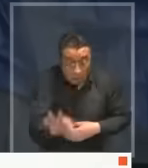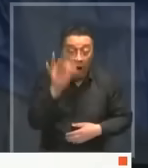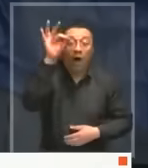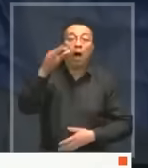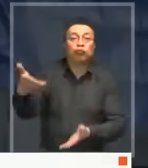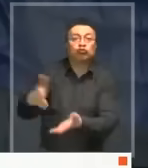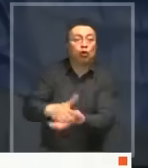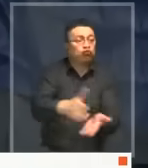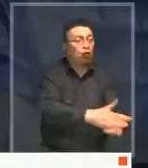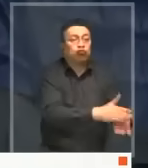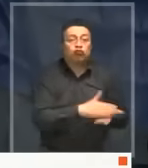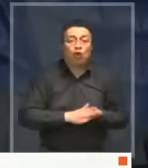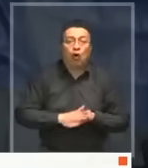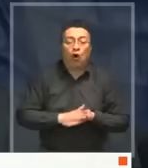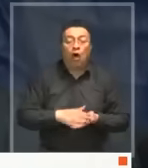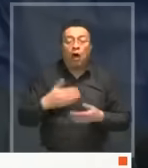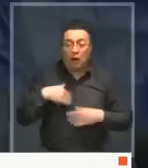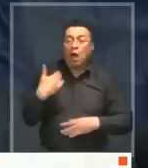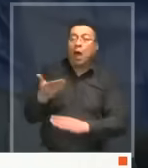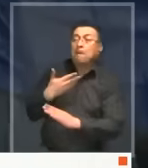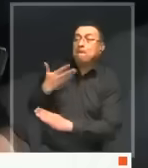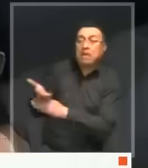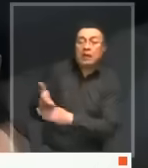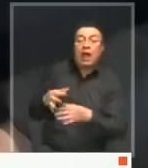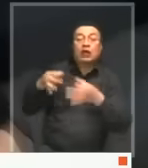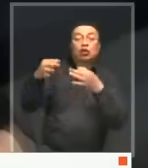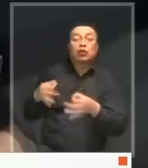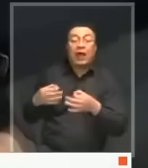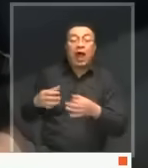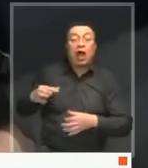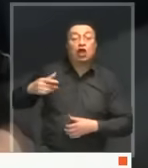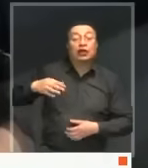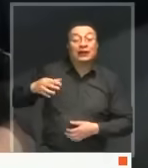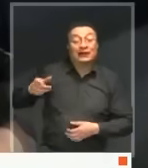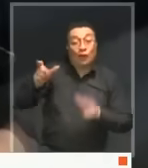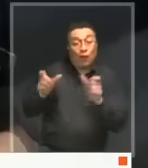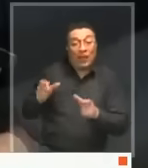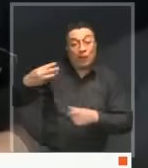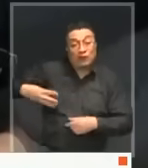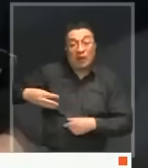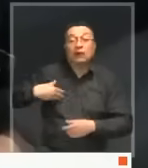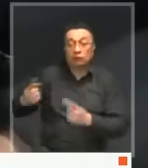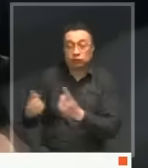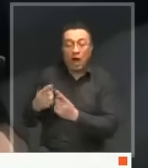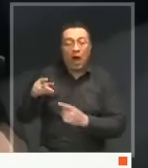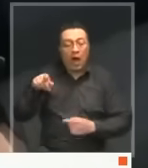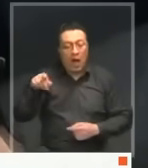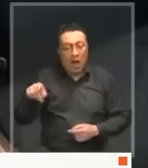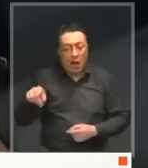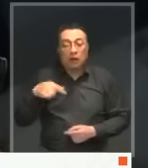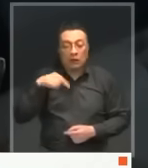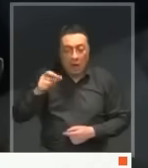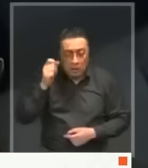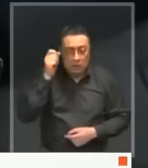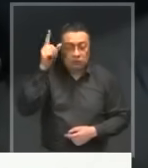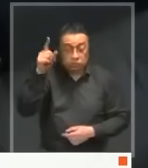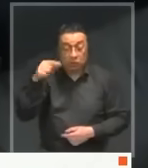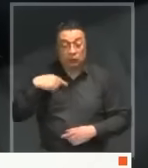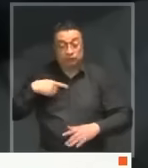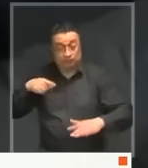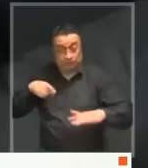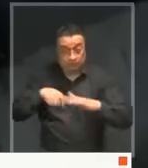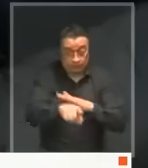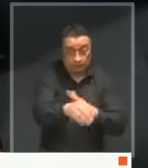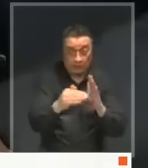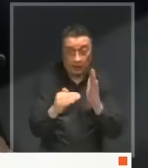cuerpos. Posteriormente solicita ayuda a Seguridad Ciudadana. Inmediatamente cuando se toma obviamente conocimiento del hecho y se llega acá hasta el departamento